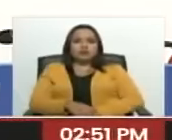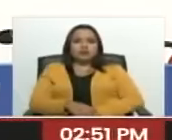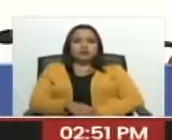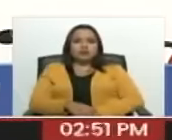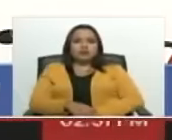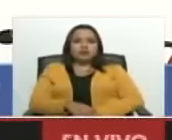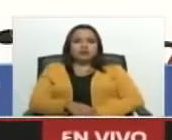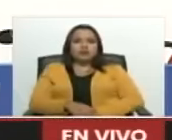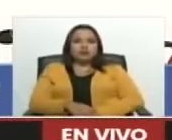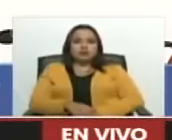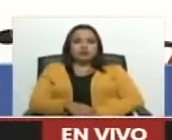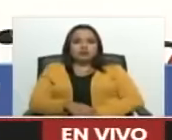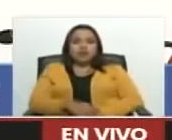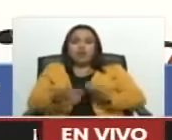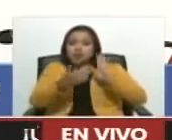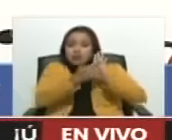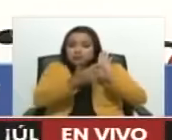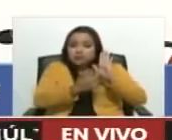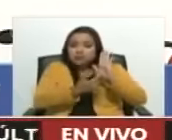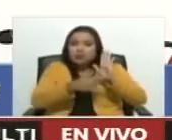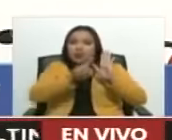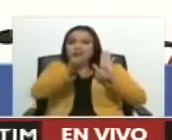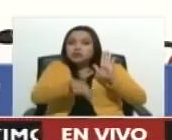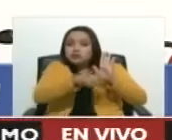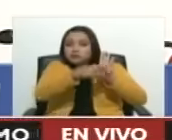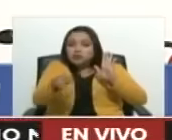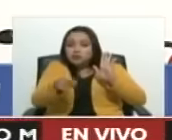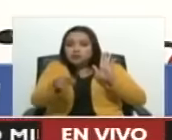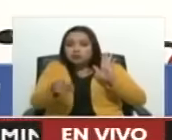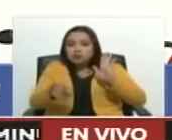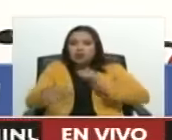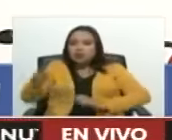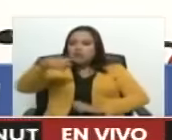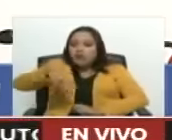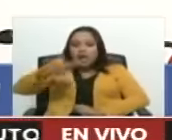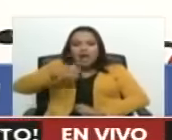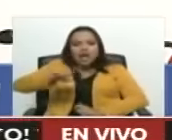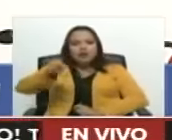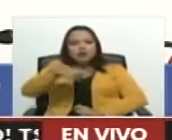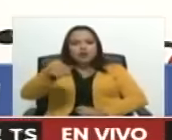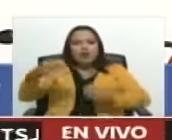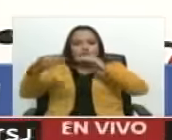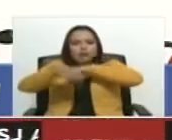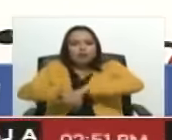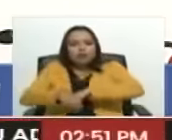Sí, dicen aquí, estamos de acuerdo en rechazar por